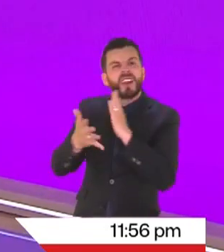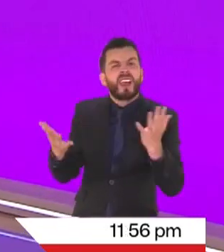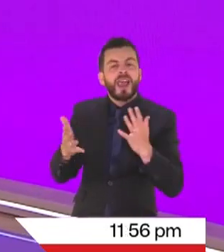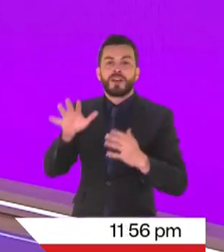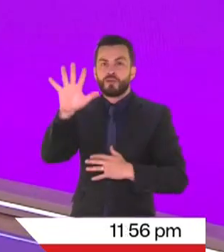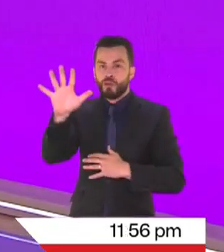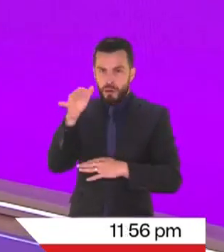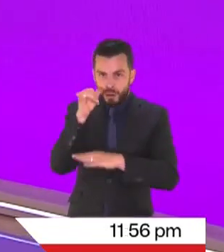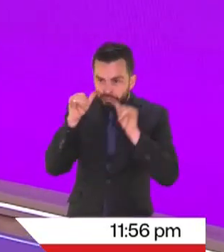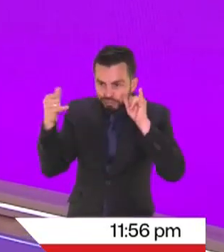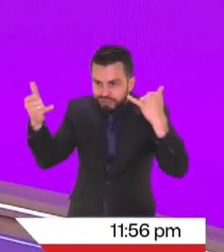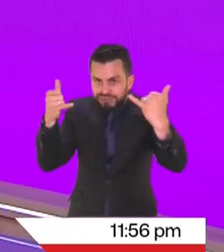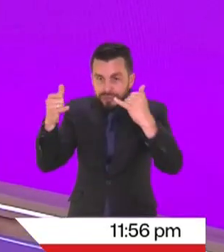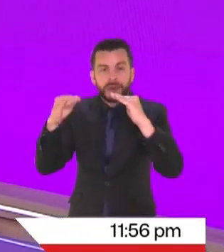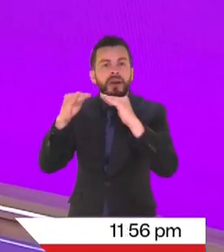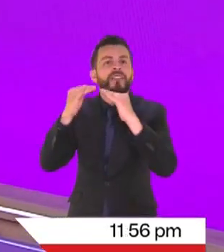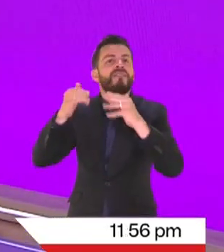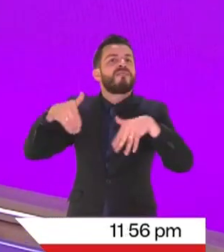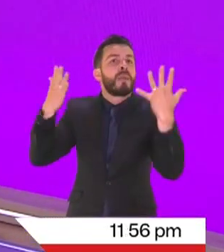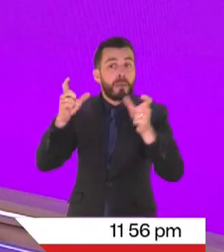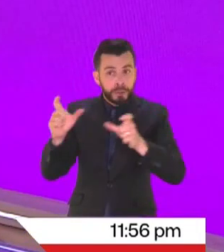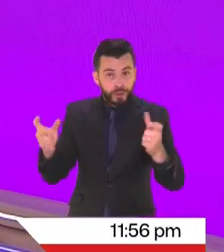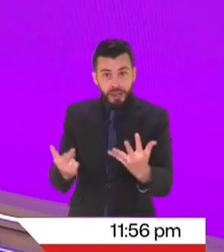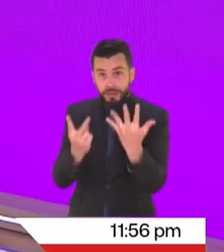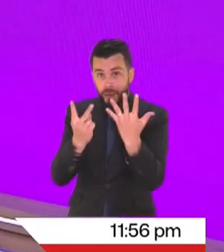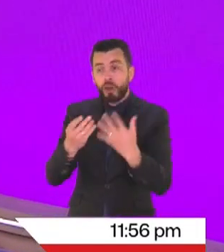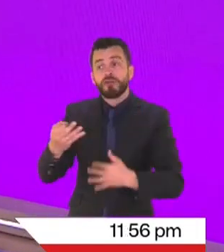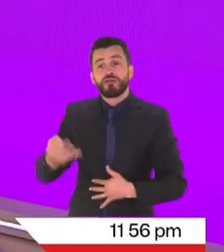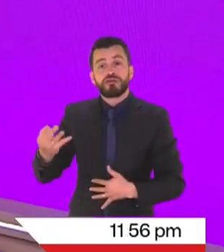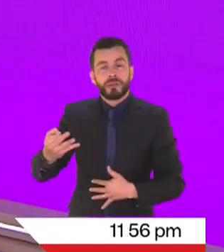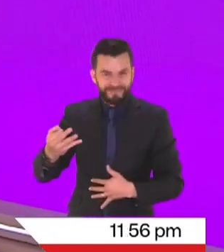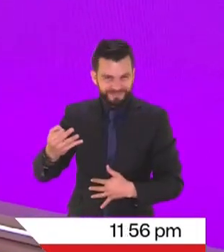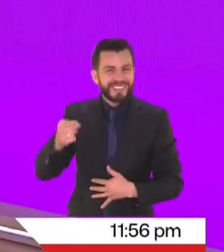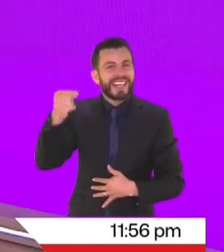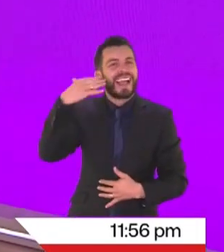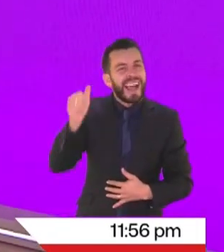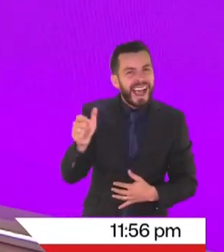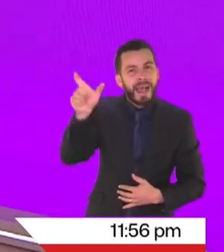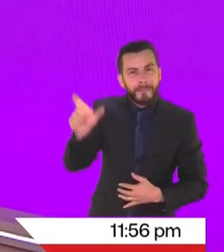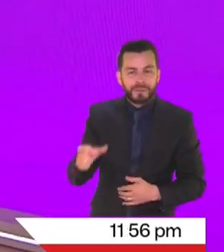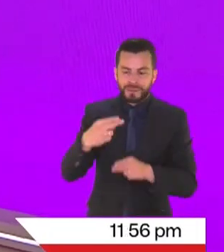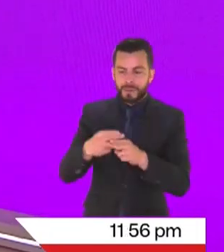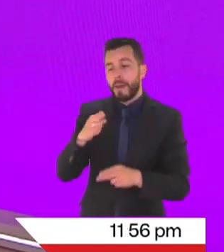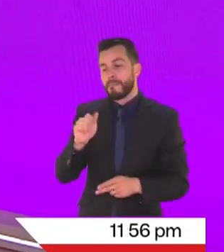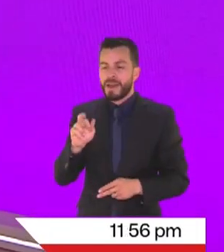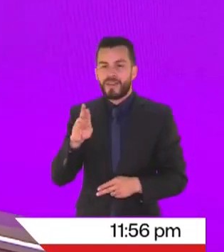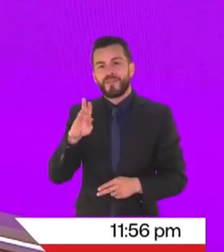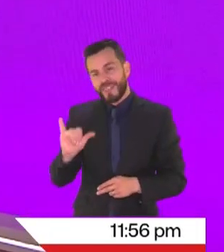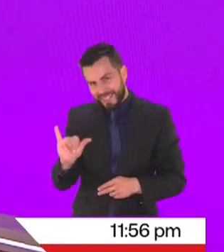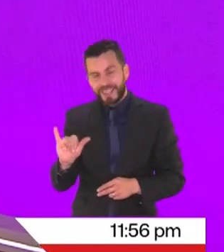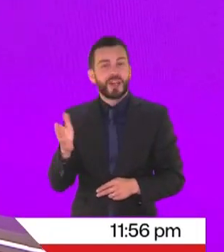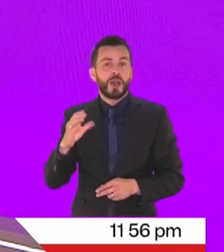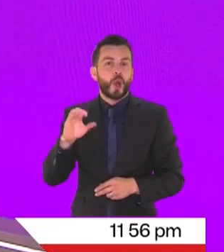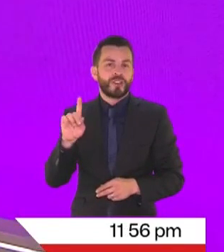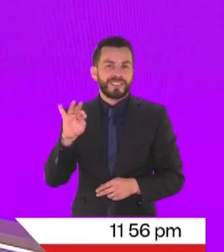que ya tiene 7 participantes confirmados. Y uno de ellos es la creadora de contenido, la Barbie costeña, quien seguro dará de qué hablar